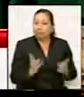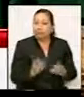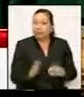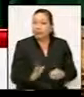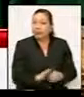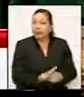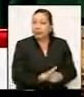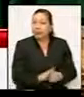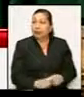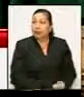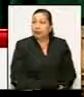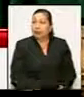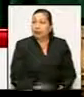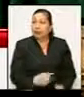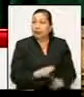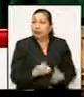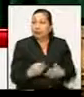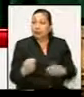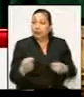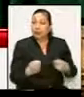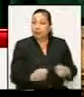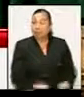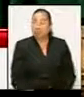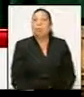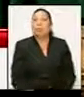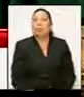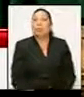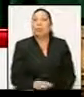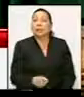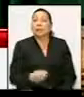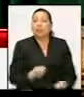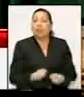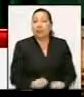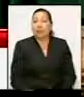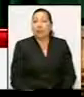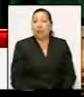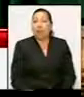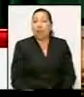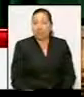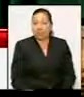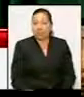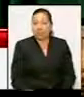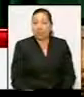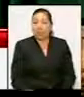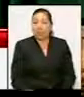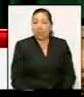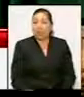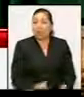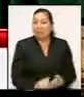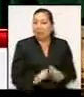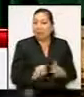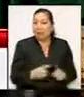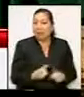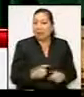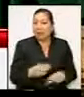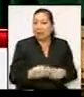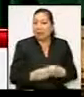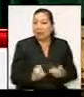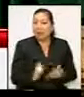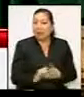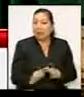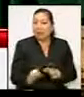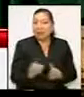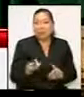ya no pasa por toda la intermediación, y ahí se hacen remates, se hacen subastas que han permitido que los productores